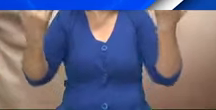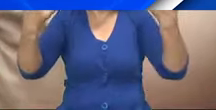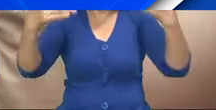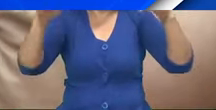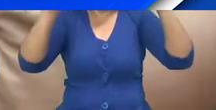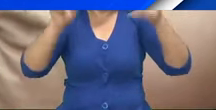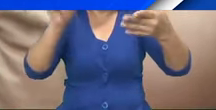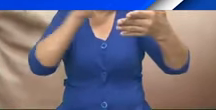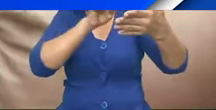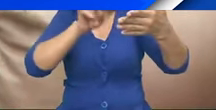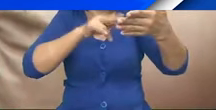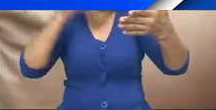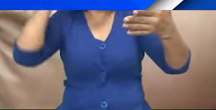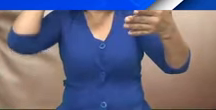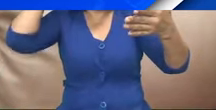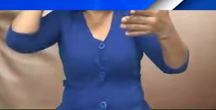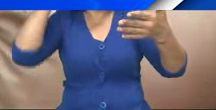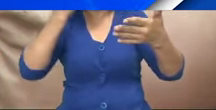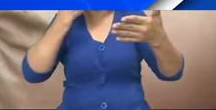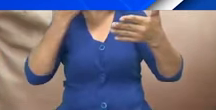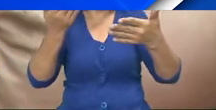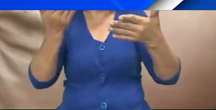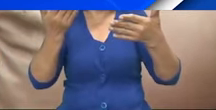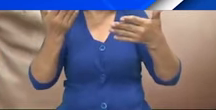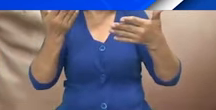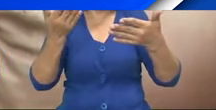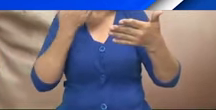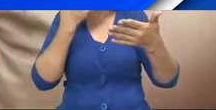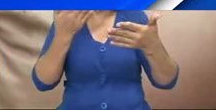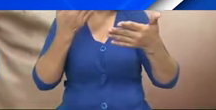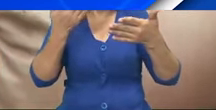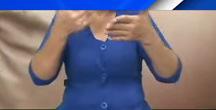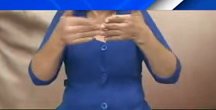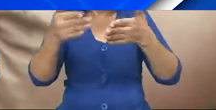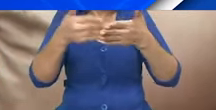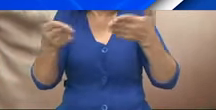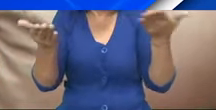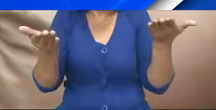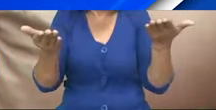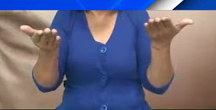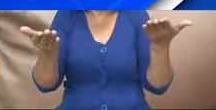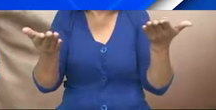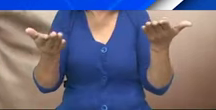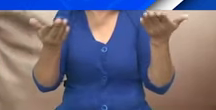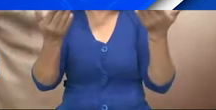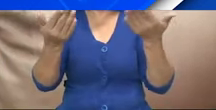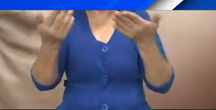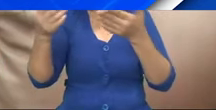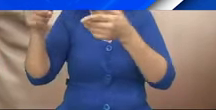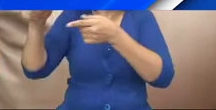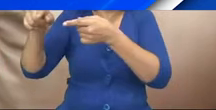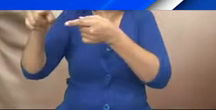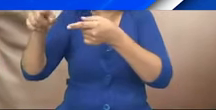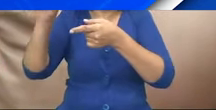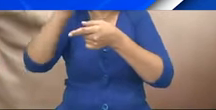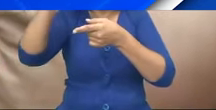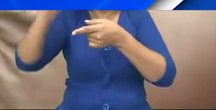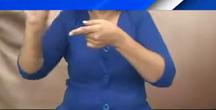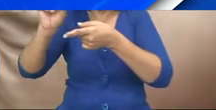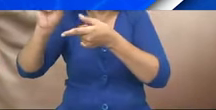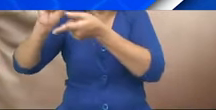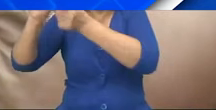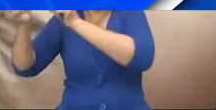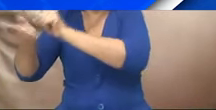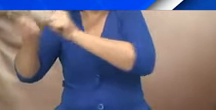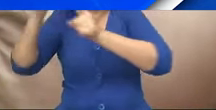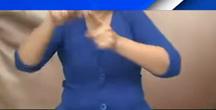cualquiera que leyera el documento diría, bueno, es una cuestión simple. Dejamos de usar una tasa y